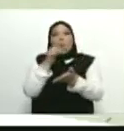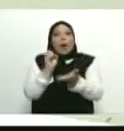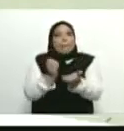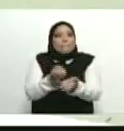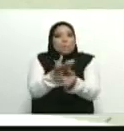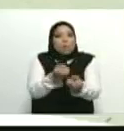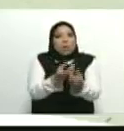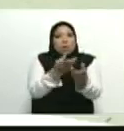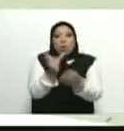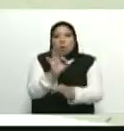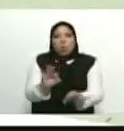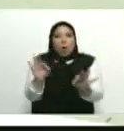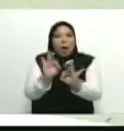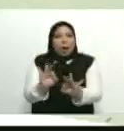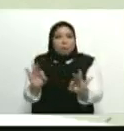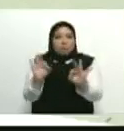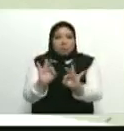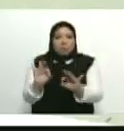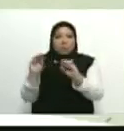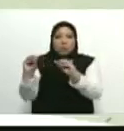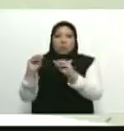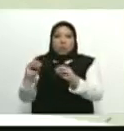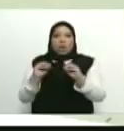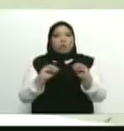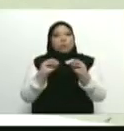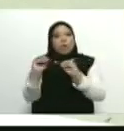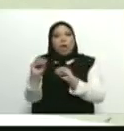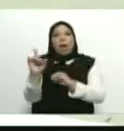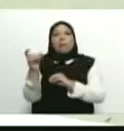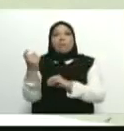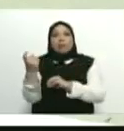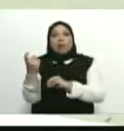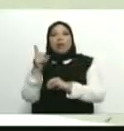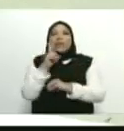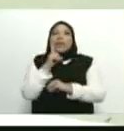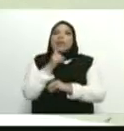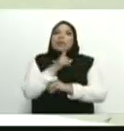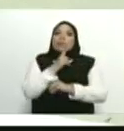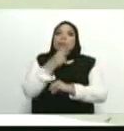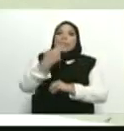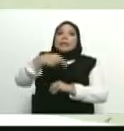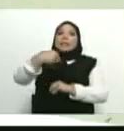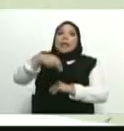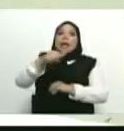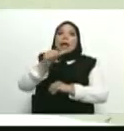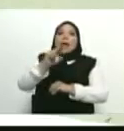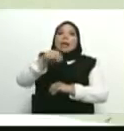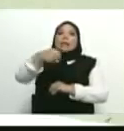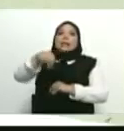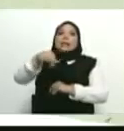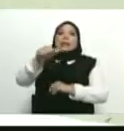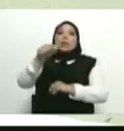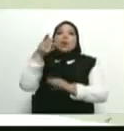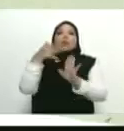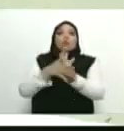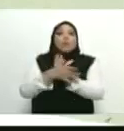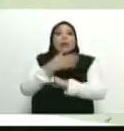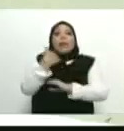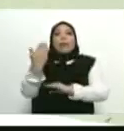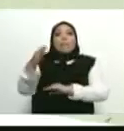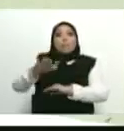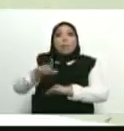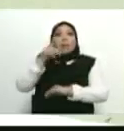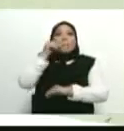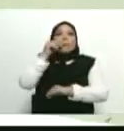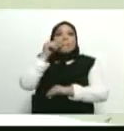libro se llama Ñangaras, un libro sobre la muerte de Jorge Rodríguez Padre. Es